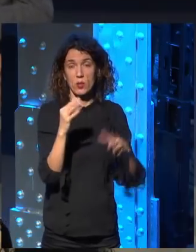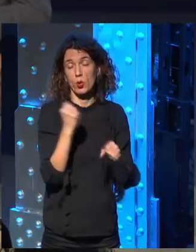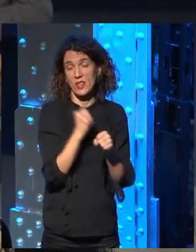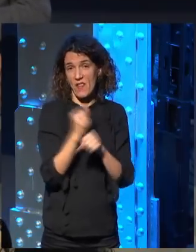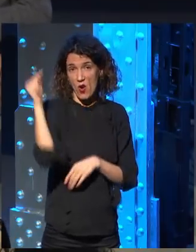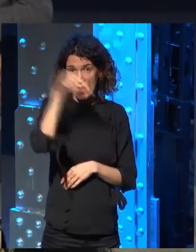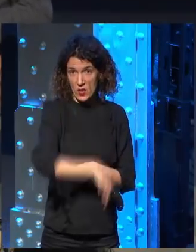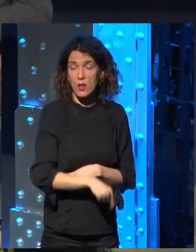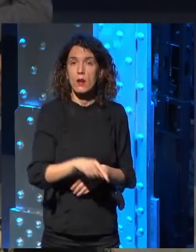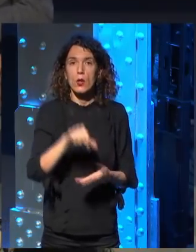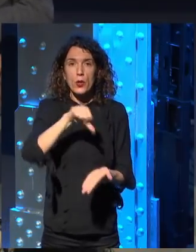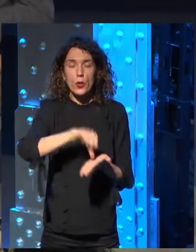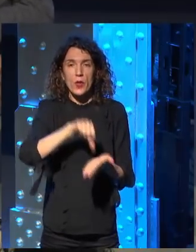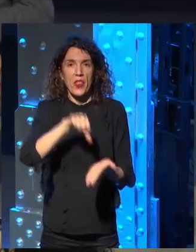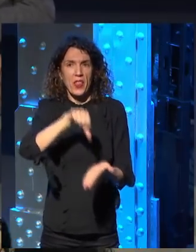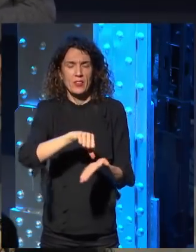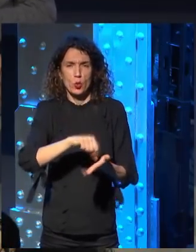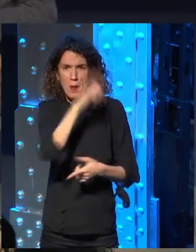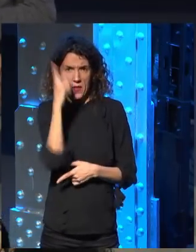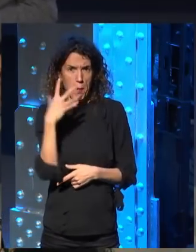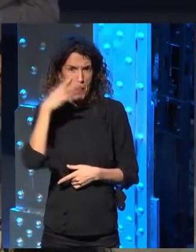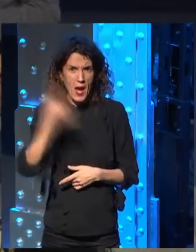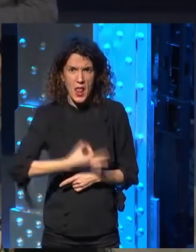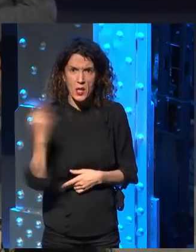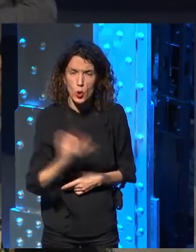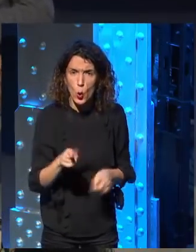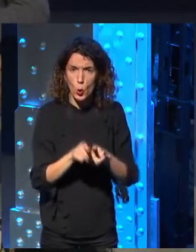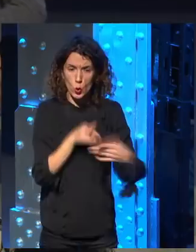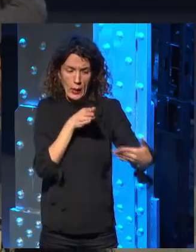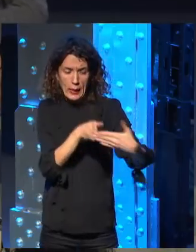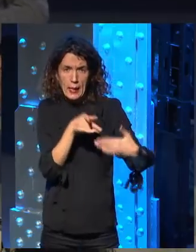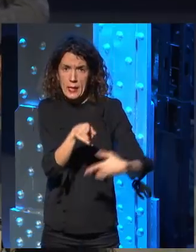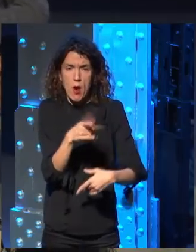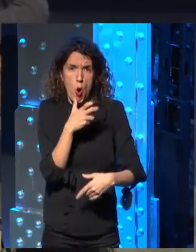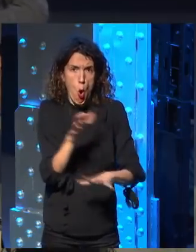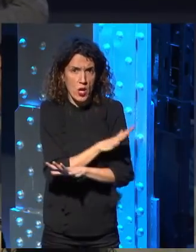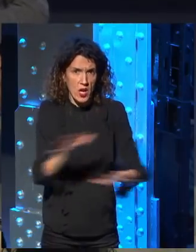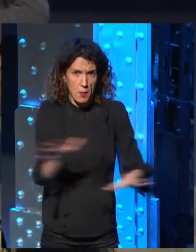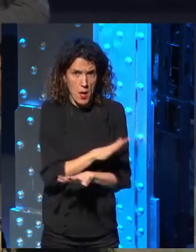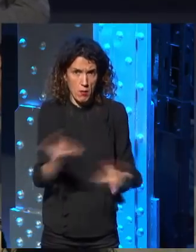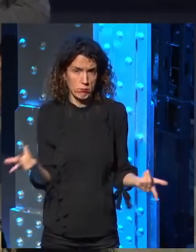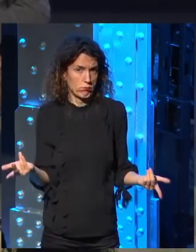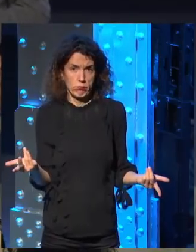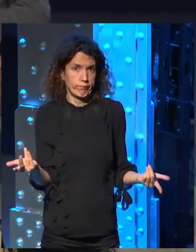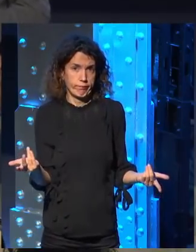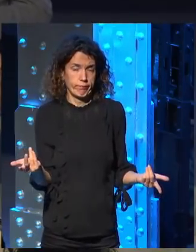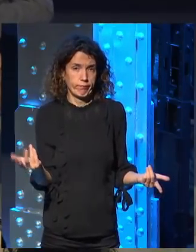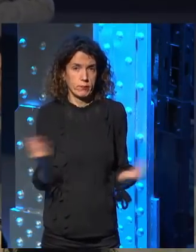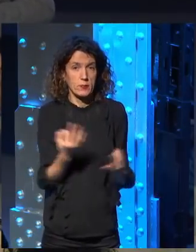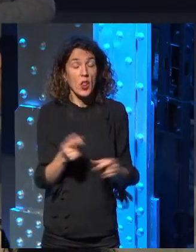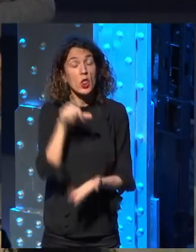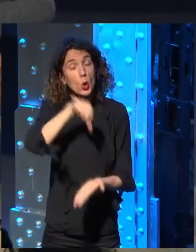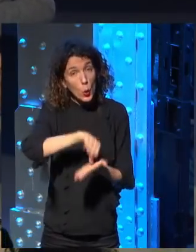trabajo y todo eso, que Madrid era una ciudad, el centro de Madrid era muy peligroso, esta esquina era terrible, ¿sabes? Entonces, ¿qué pasa?